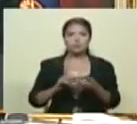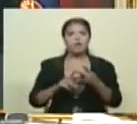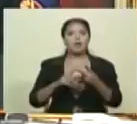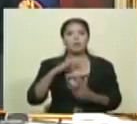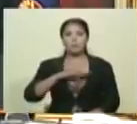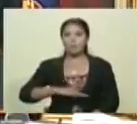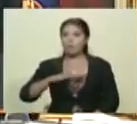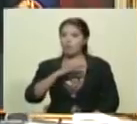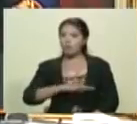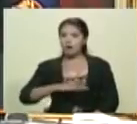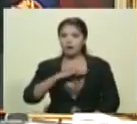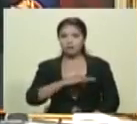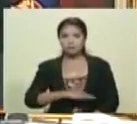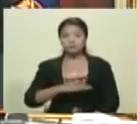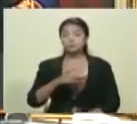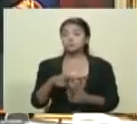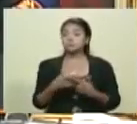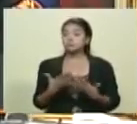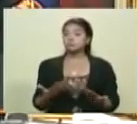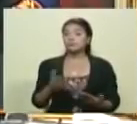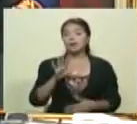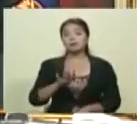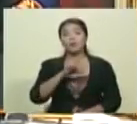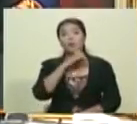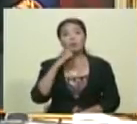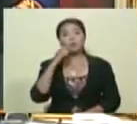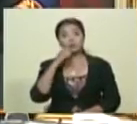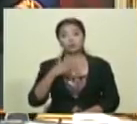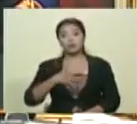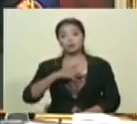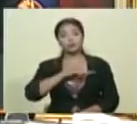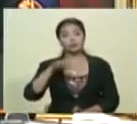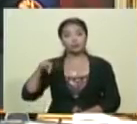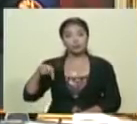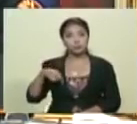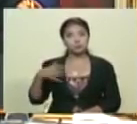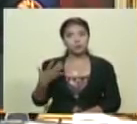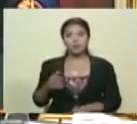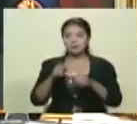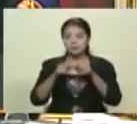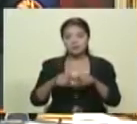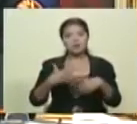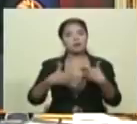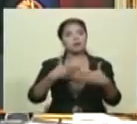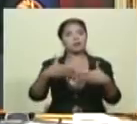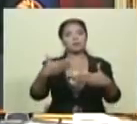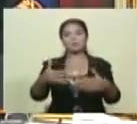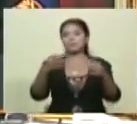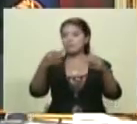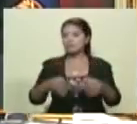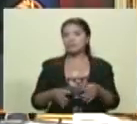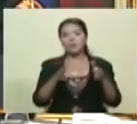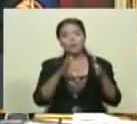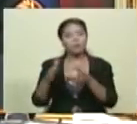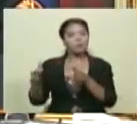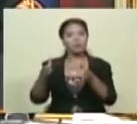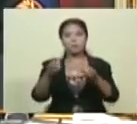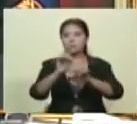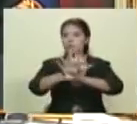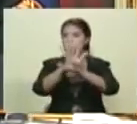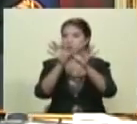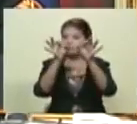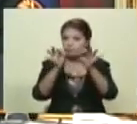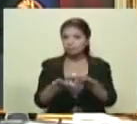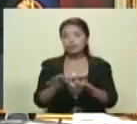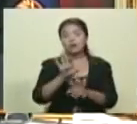moral. Así que con Rusia nosotros seguiremos avanzando en un camino que ya está definido, que